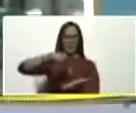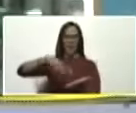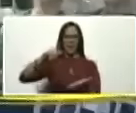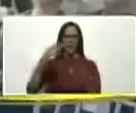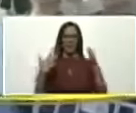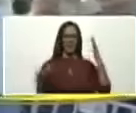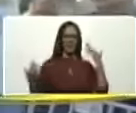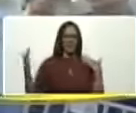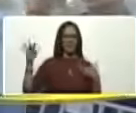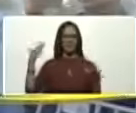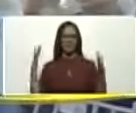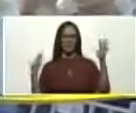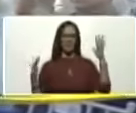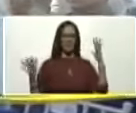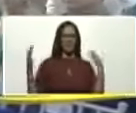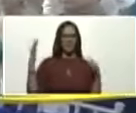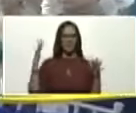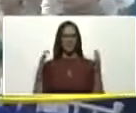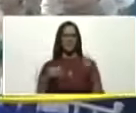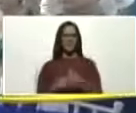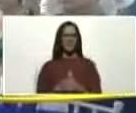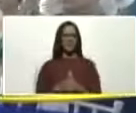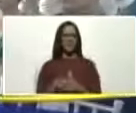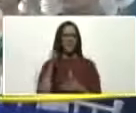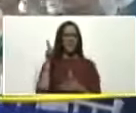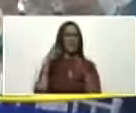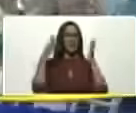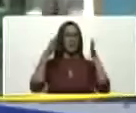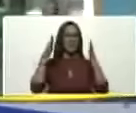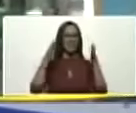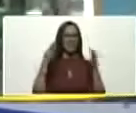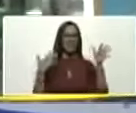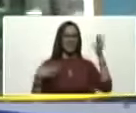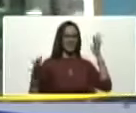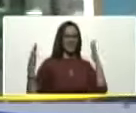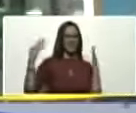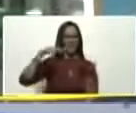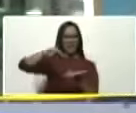calipso. Ella fue la que me enseñó a bailar calipso.